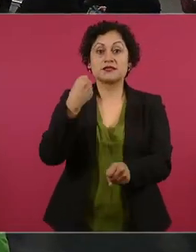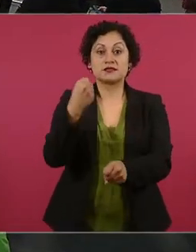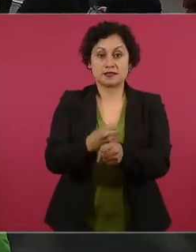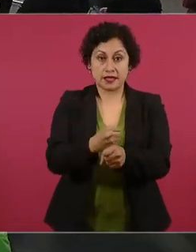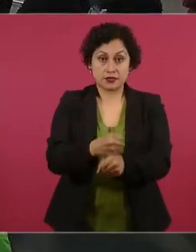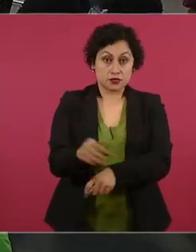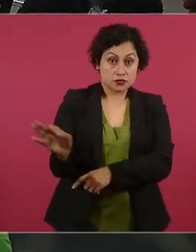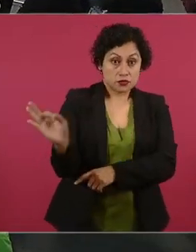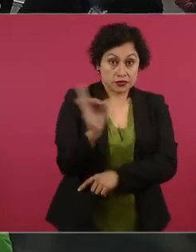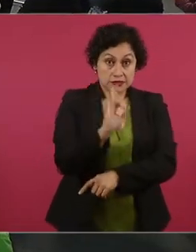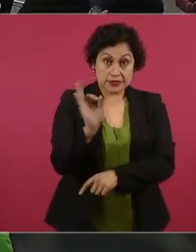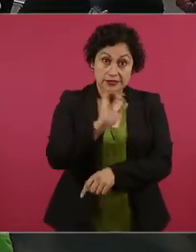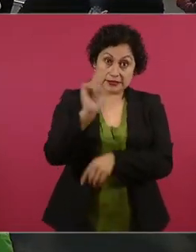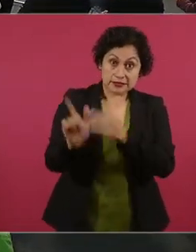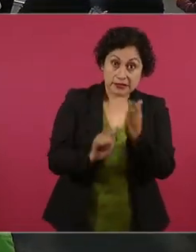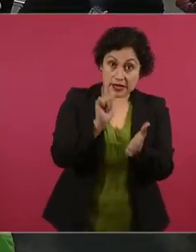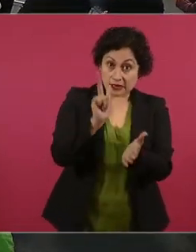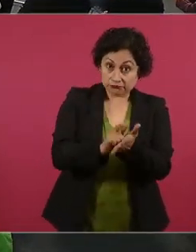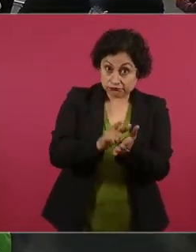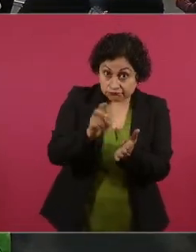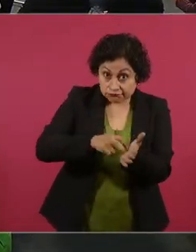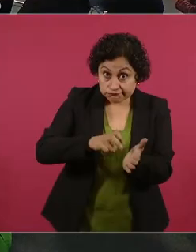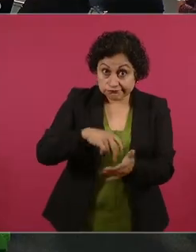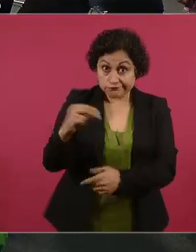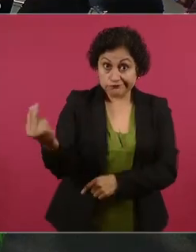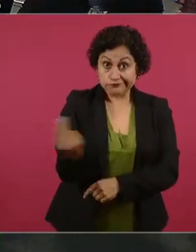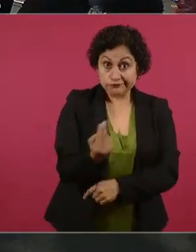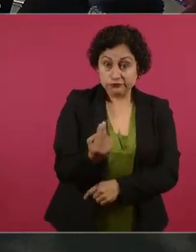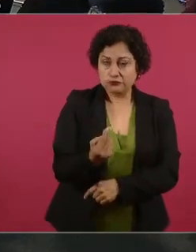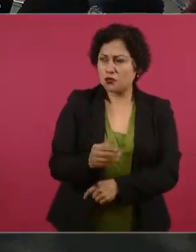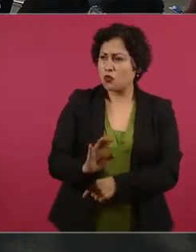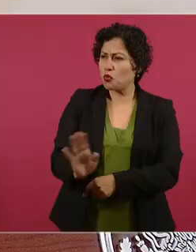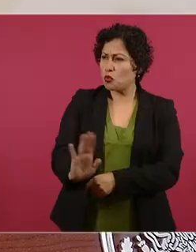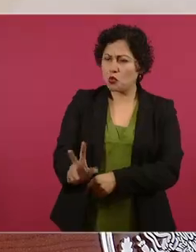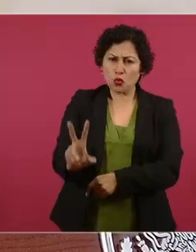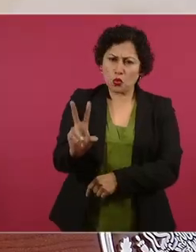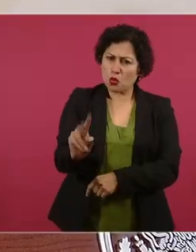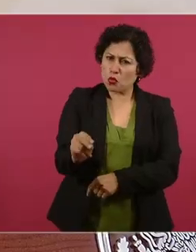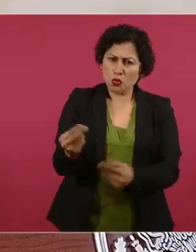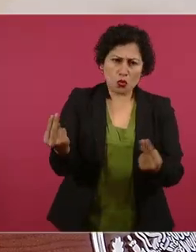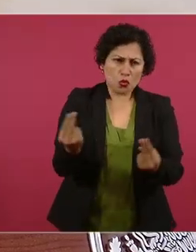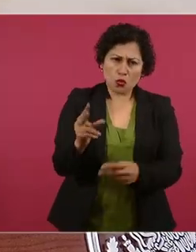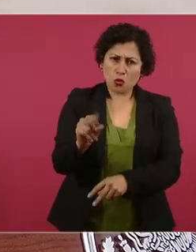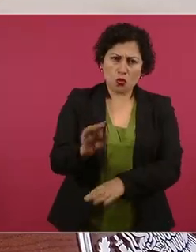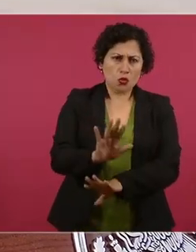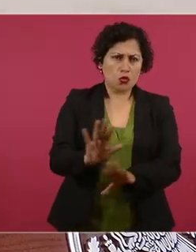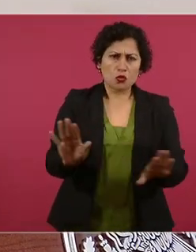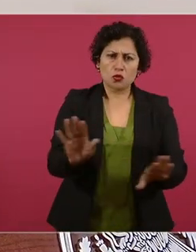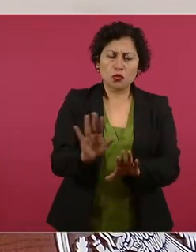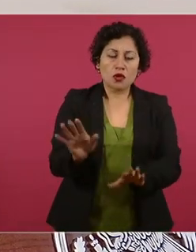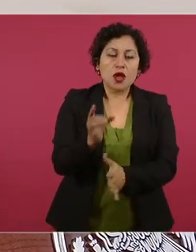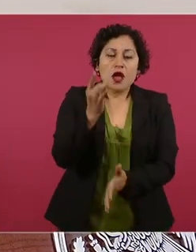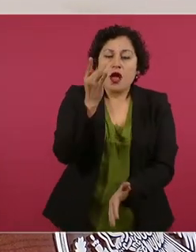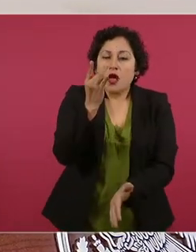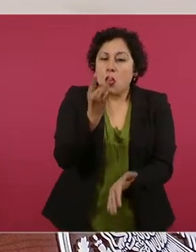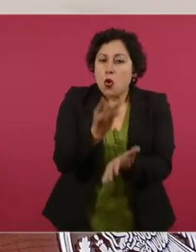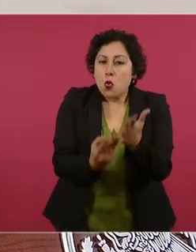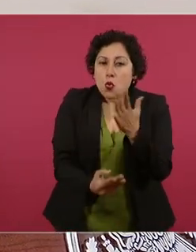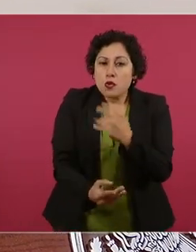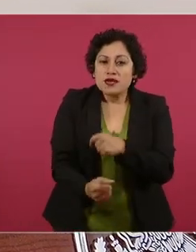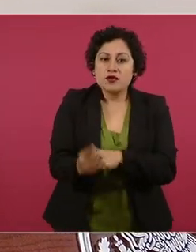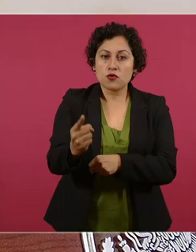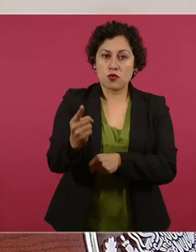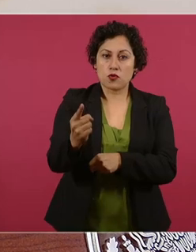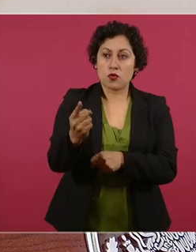ser necesaria una reforma fiscal en caso de que… No, no hace falta, lo que hace falta es que ya no vuelvan los rateros